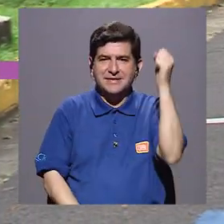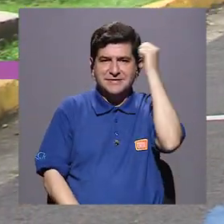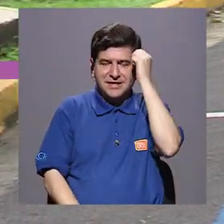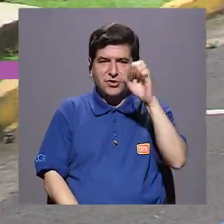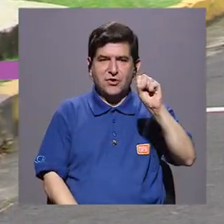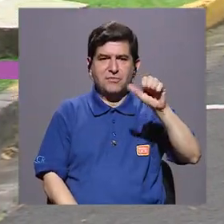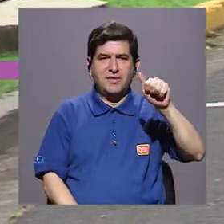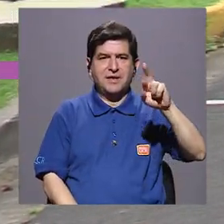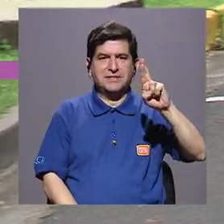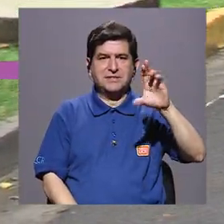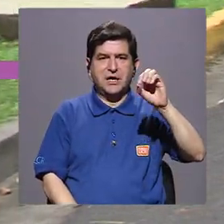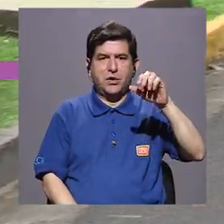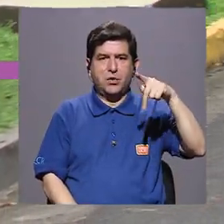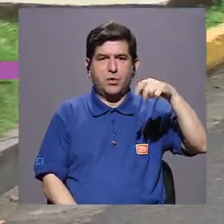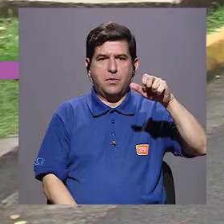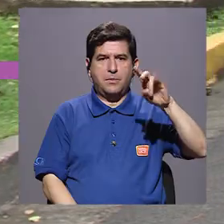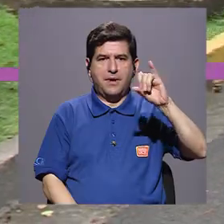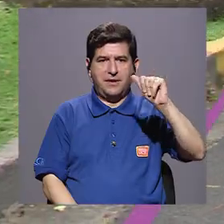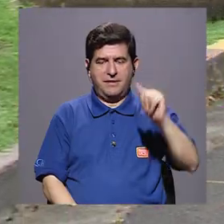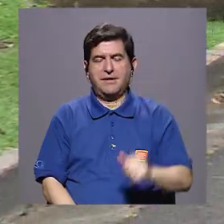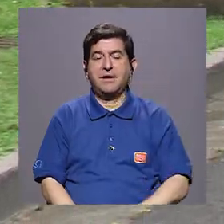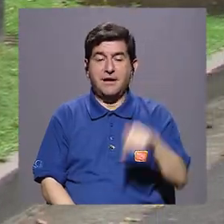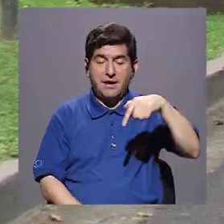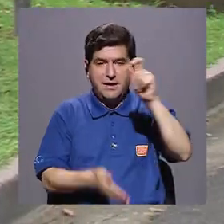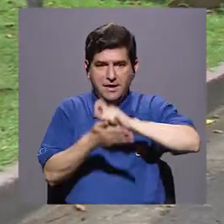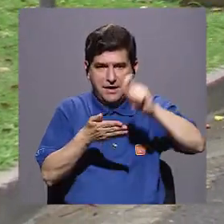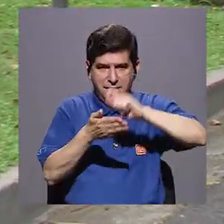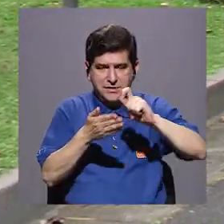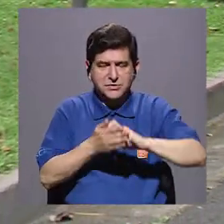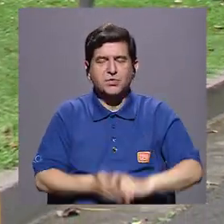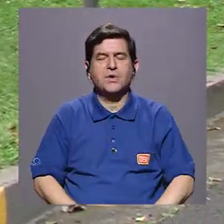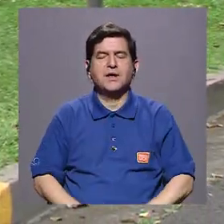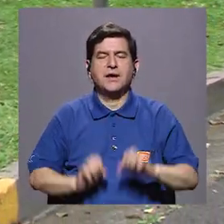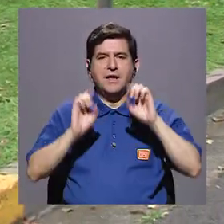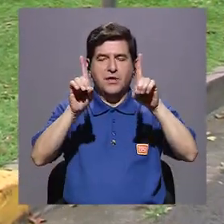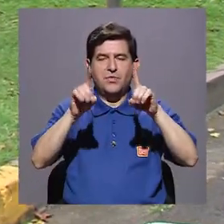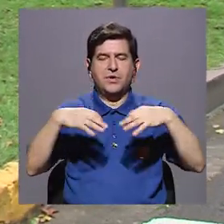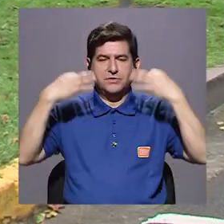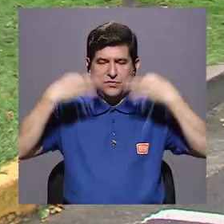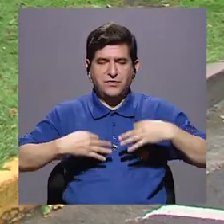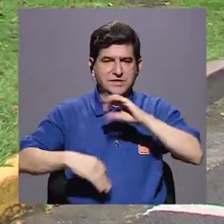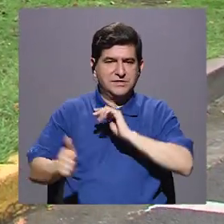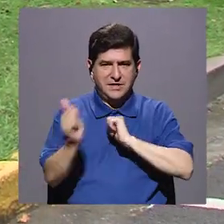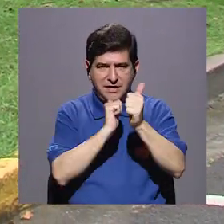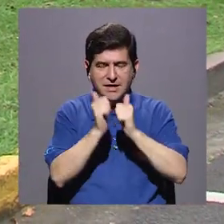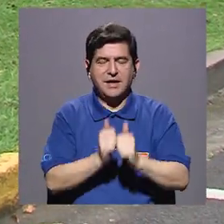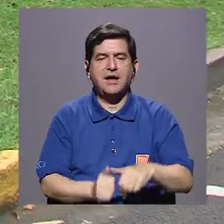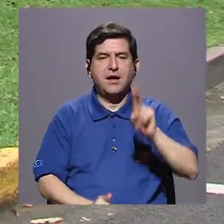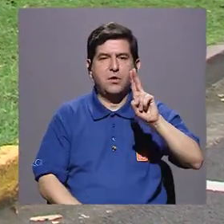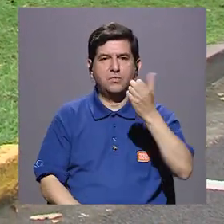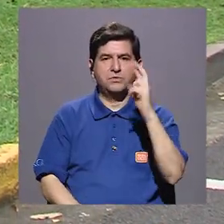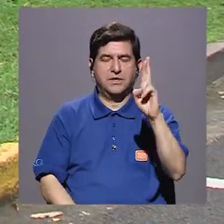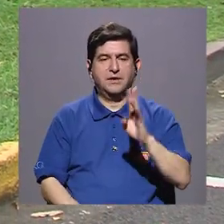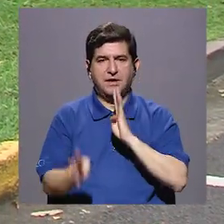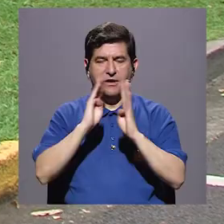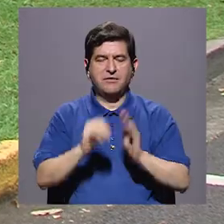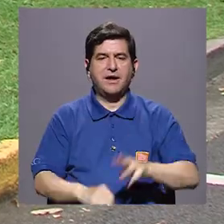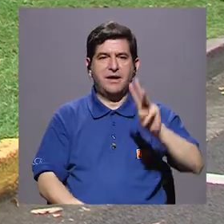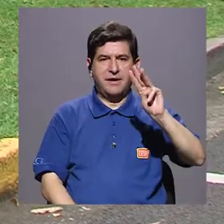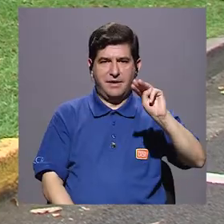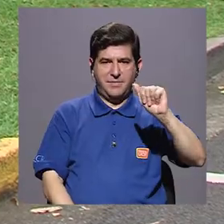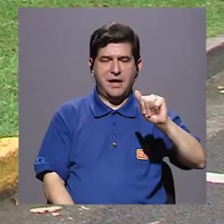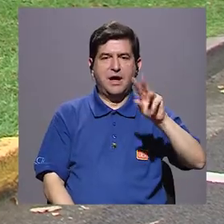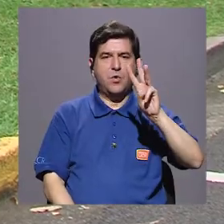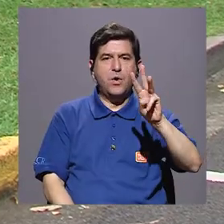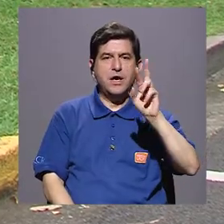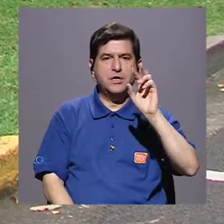síndrome de sarcopenia. Estamos acá en la Escuela de Educación Física y Deportes de la Universidad de Costa Rica y vamos a conversar con el máster Wilson